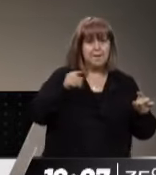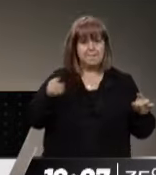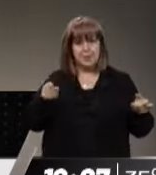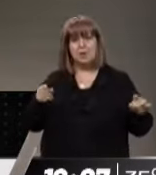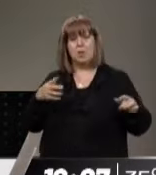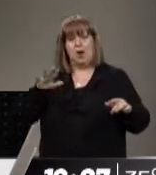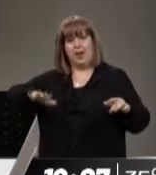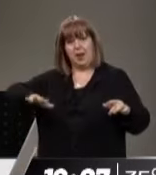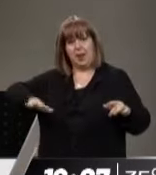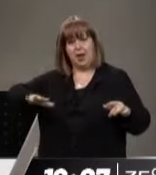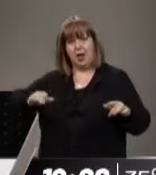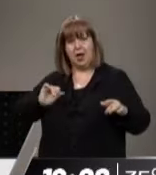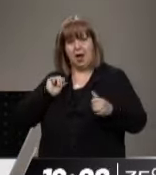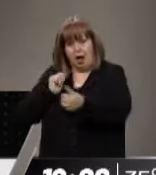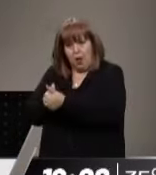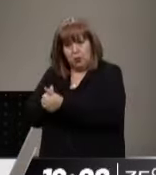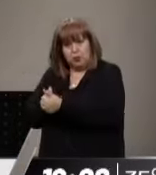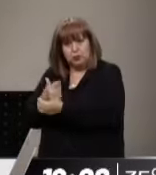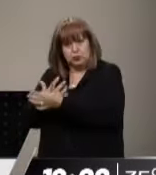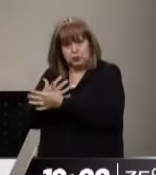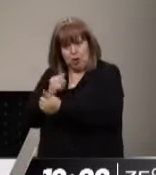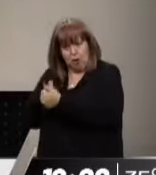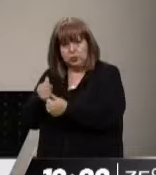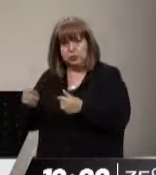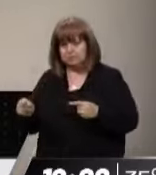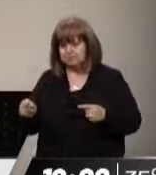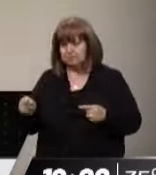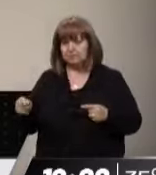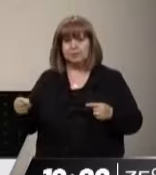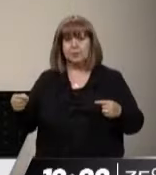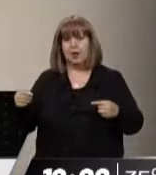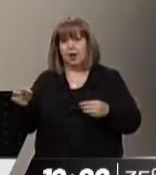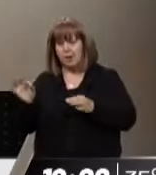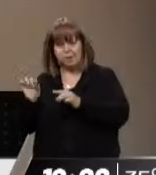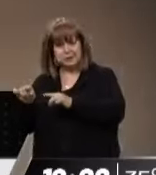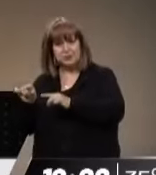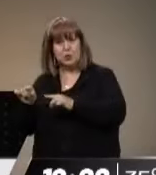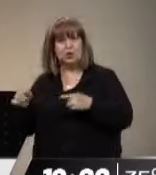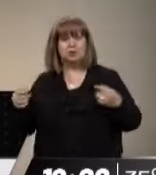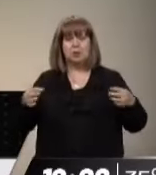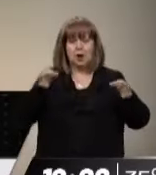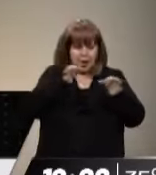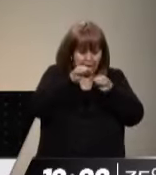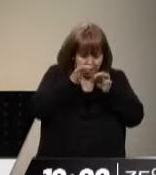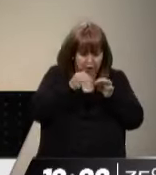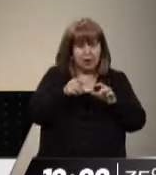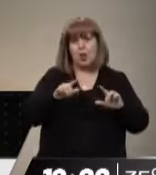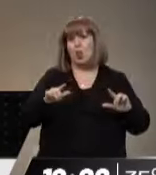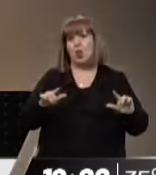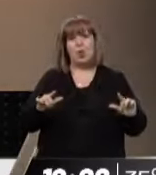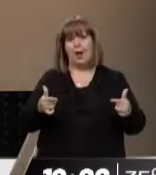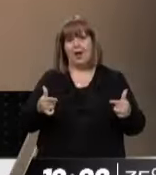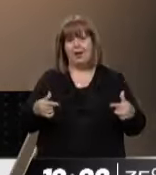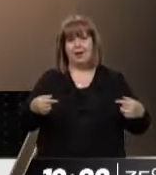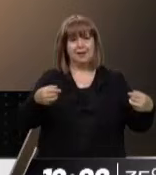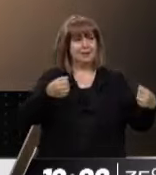aquí, aunque no lo hayan confirmado, lo hubo, esta persona no es la responsable. Si podemos escuchar el audio de estas imágenes, vamos